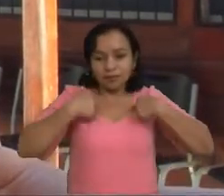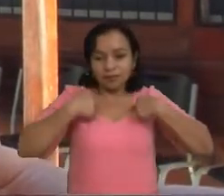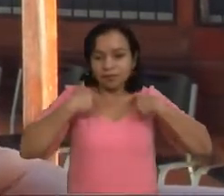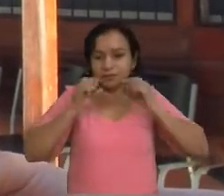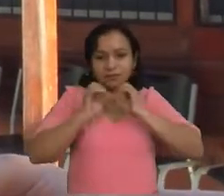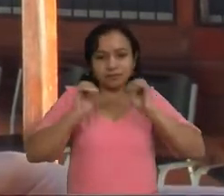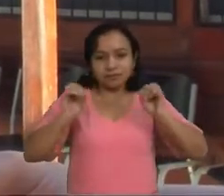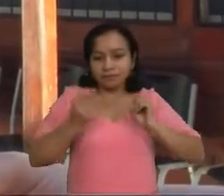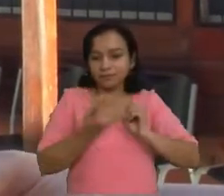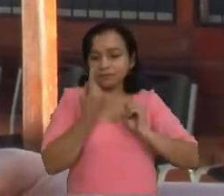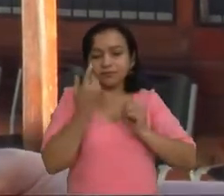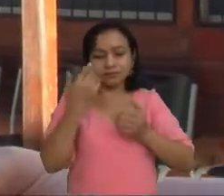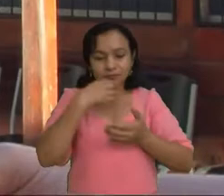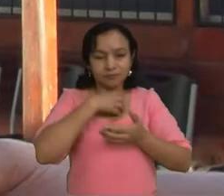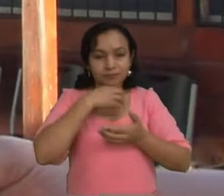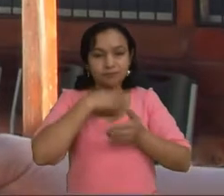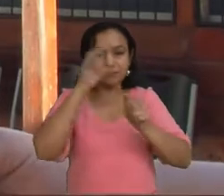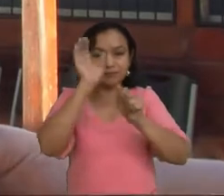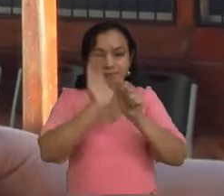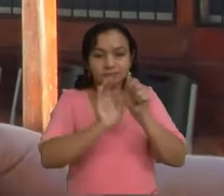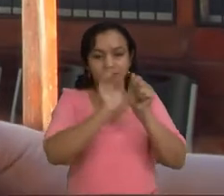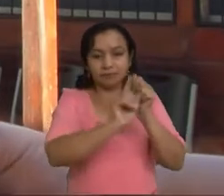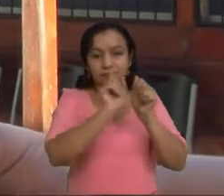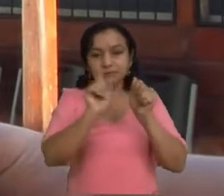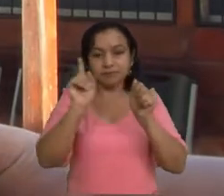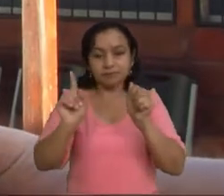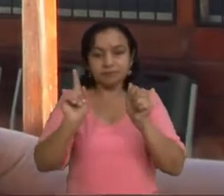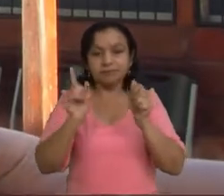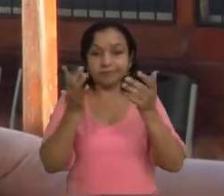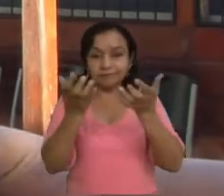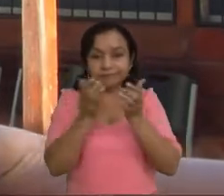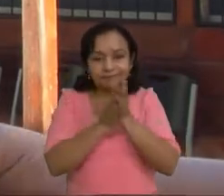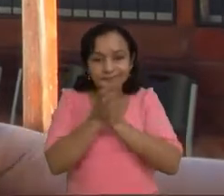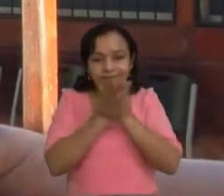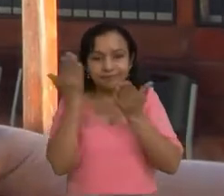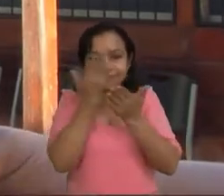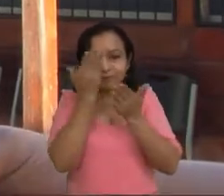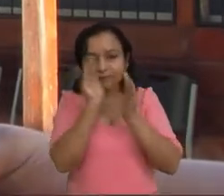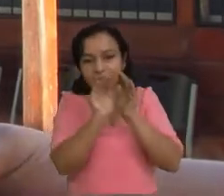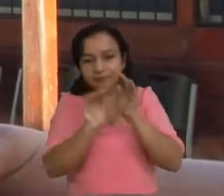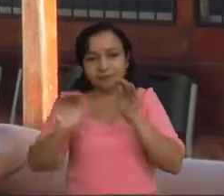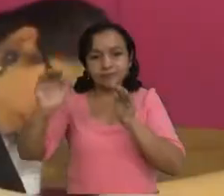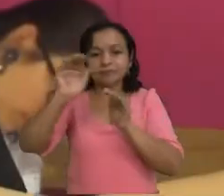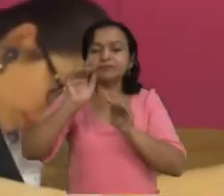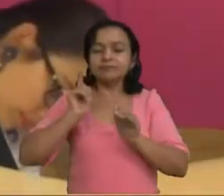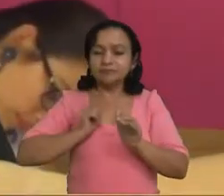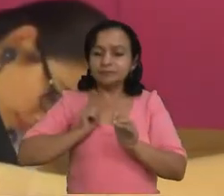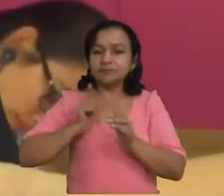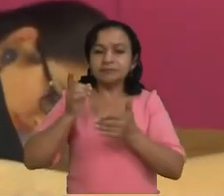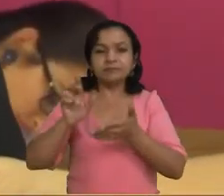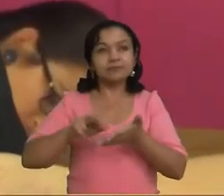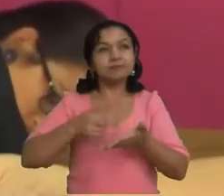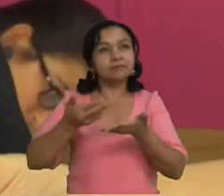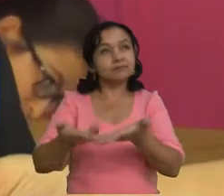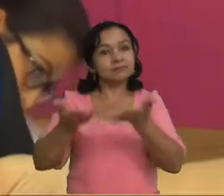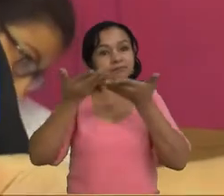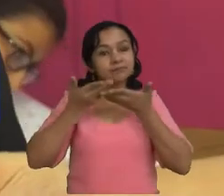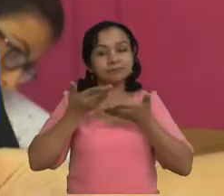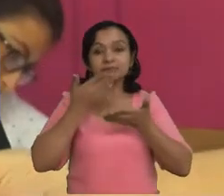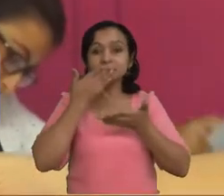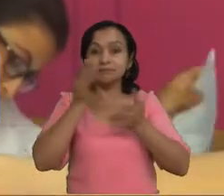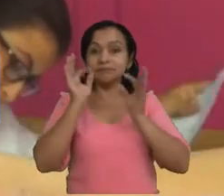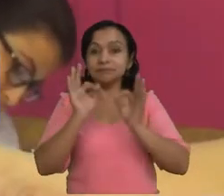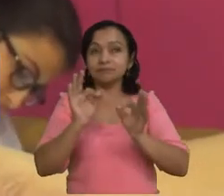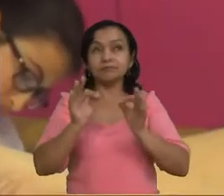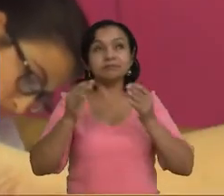ahora queda en nosotros, en cada uno de nosotros, el querer superarnos, porque la bendición ahí está ya. Me parece muy bien porque nos da